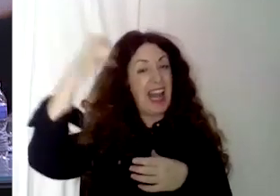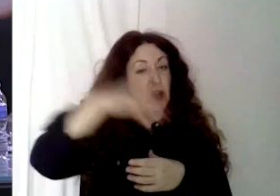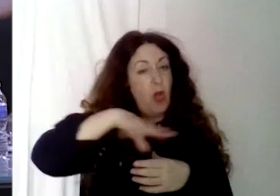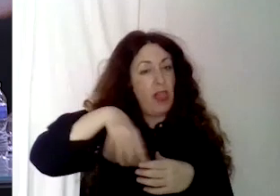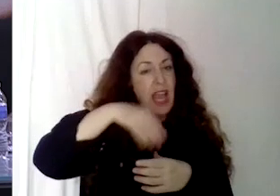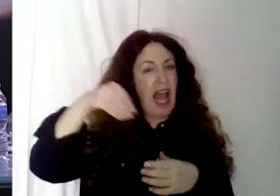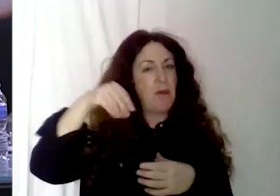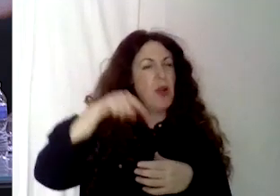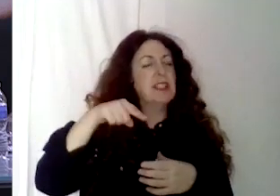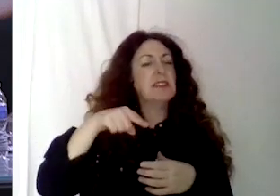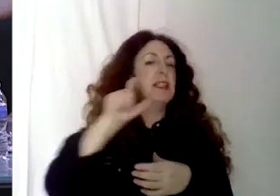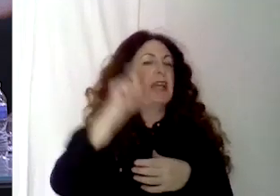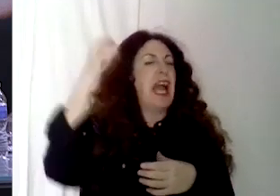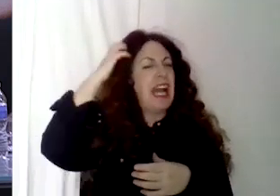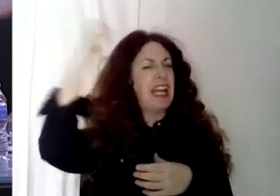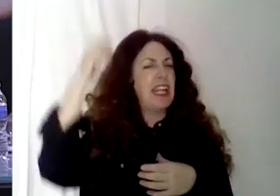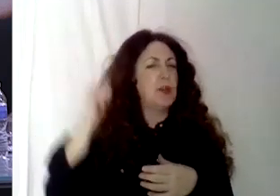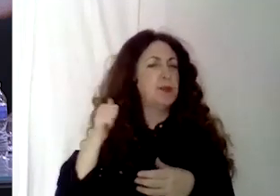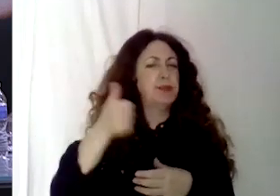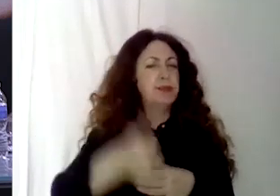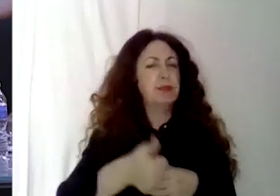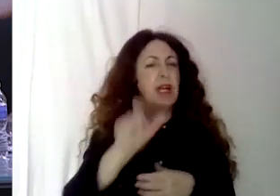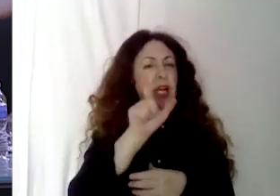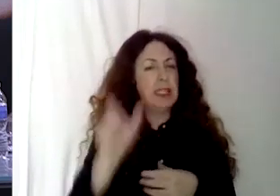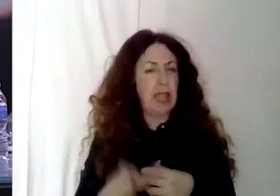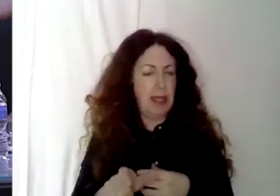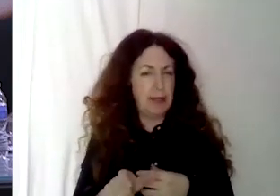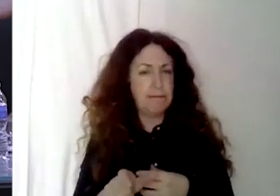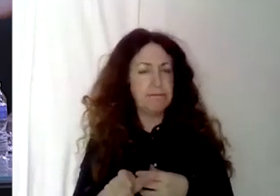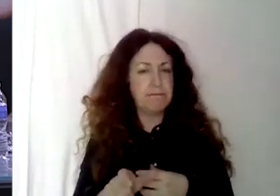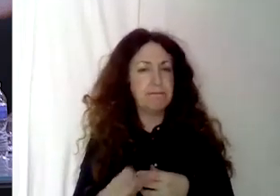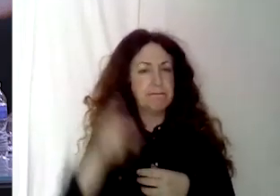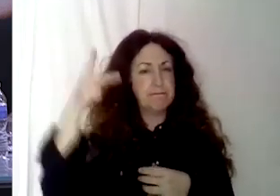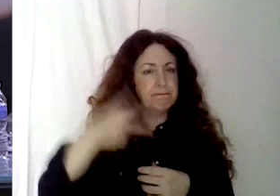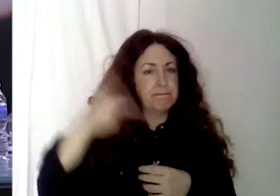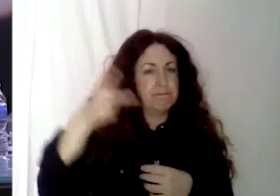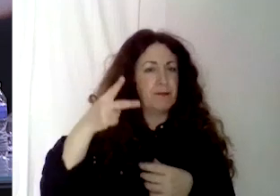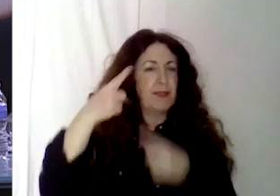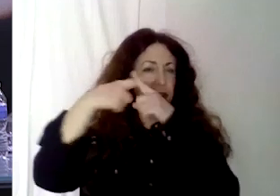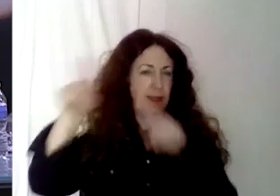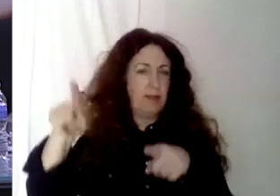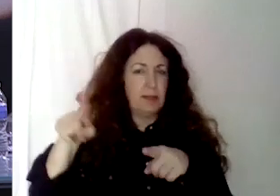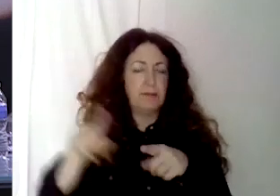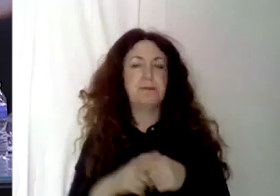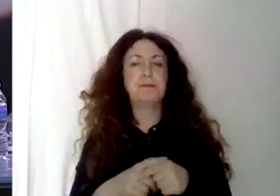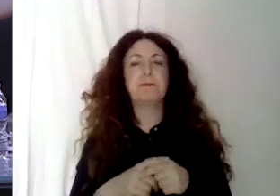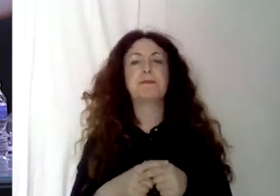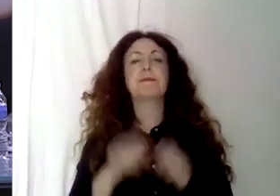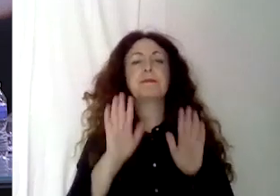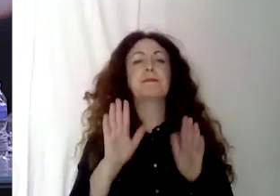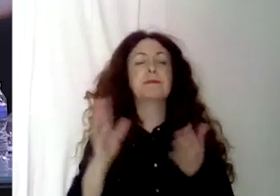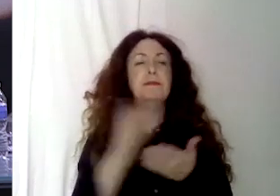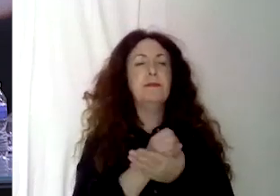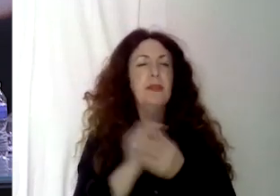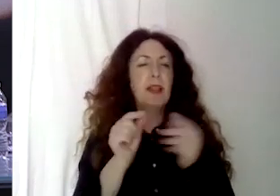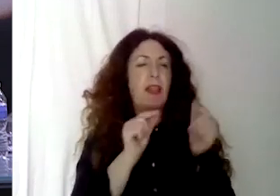Reinum. ¿Qué hay? Tiene razón la Jade, tiene razón todos los que lo han seguido, todos los